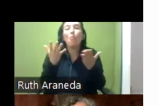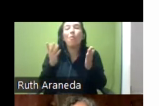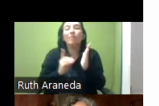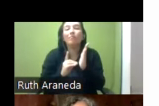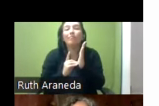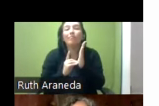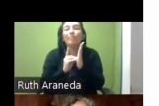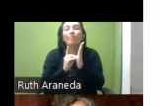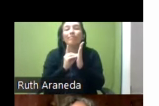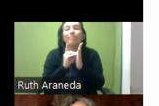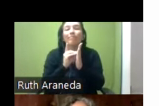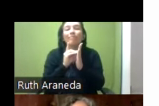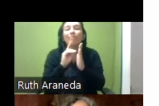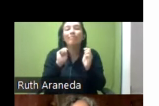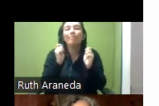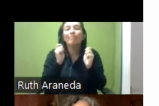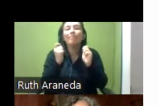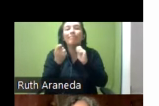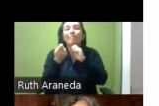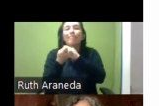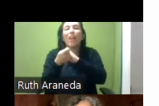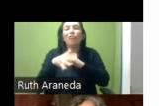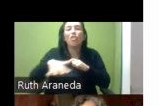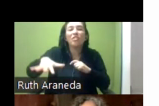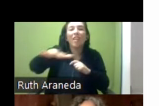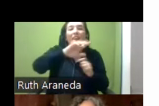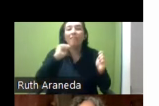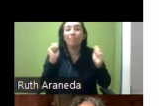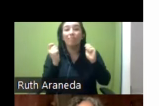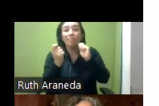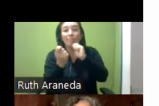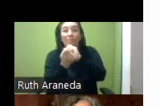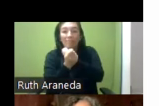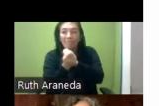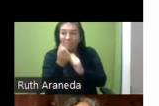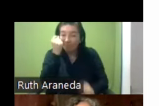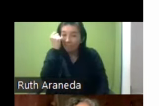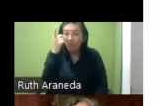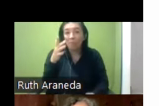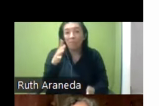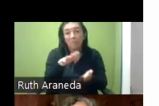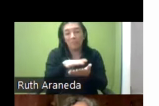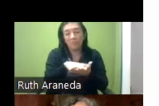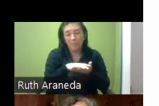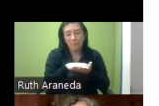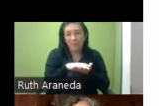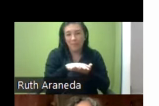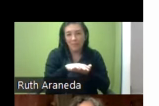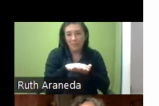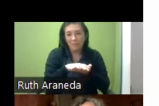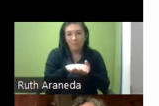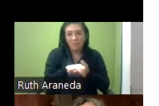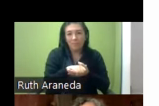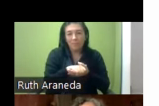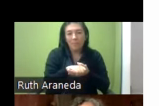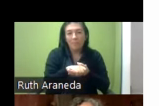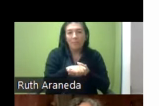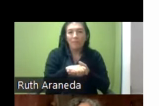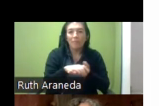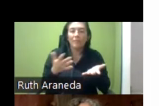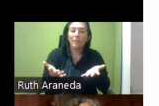la complejidad dentro de estas sociedades. Si pensamos que eh,